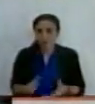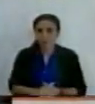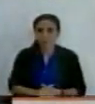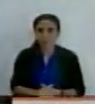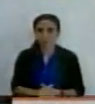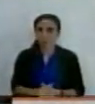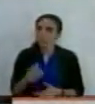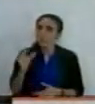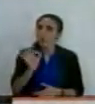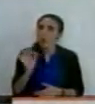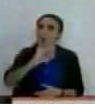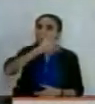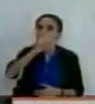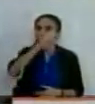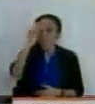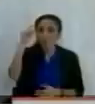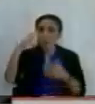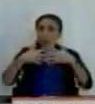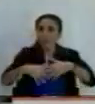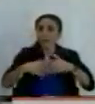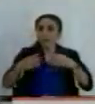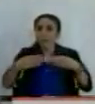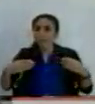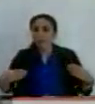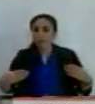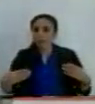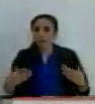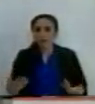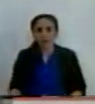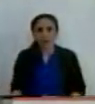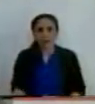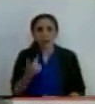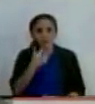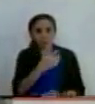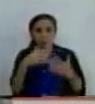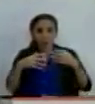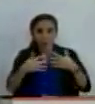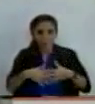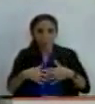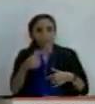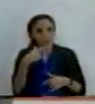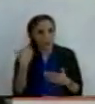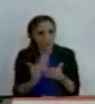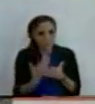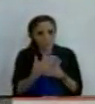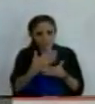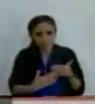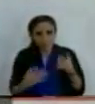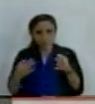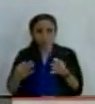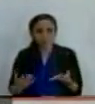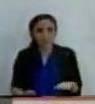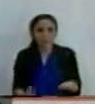Julio Borges tiene una empresa en tal lado en Panamá. Cuando yo digo el nombre de la empresa, tengo el registro. ¿Por qué no me